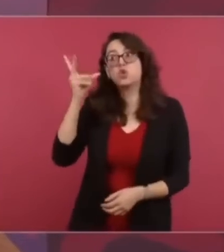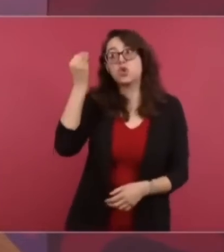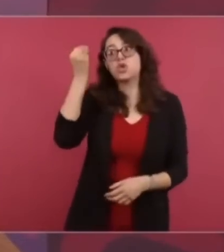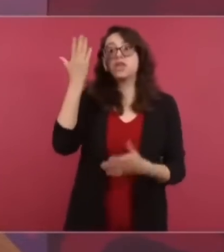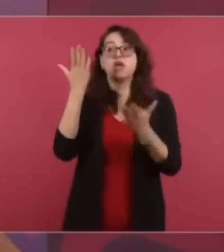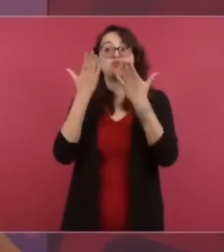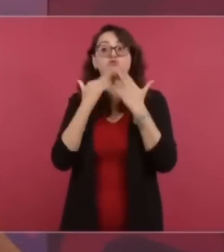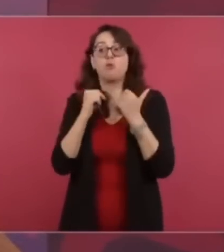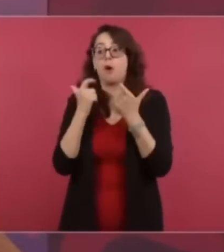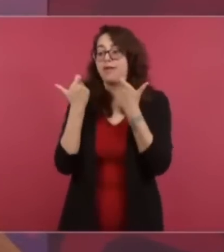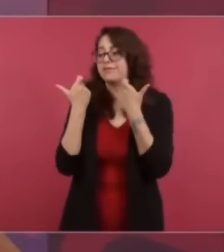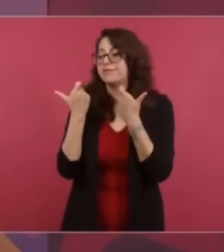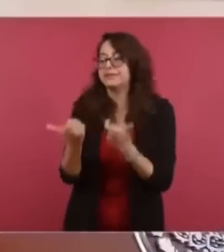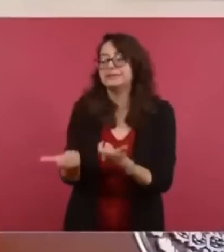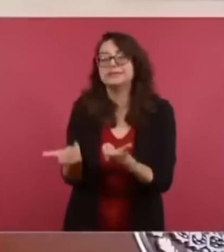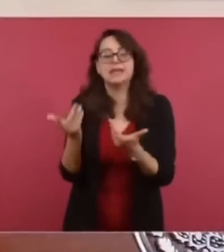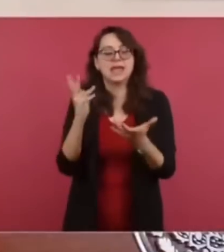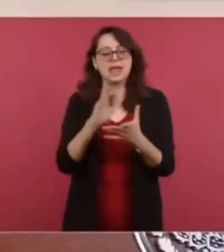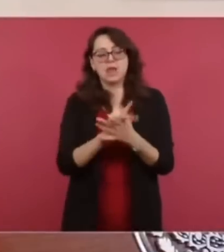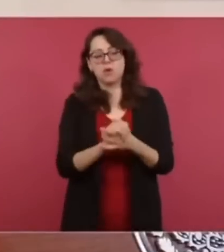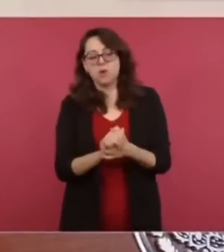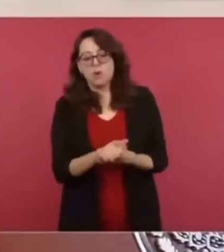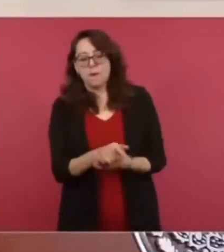que había que